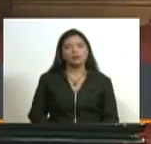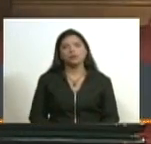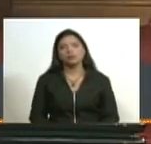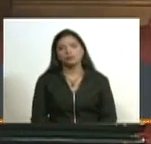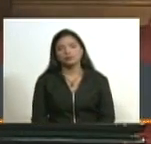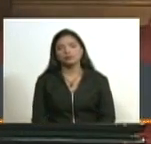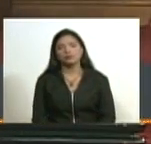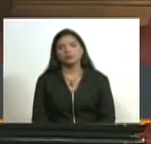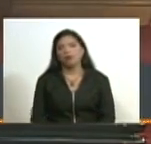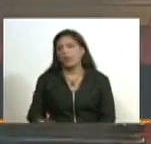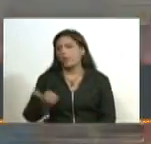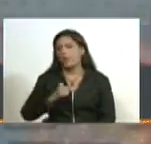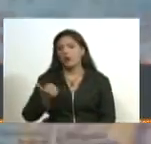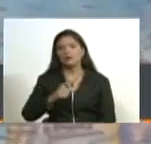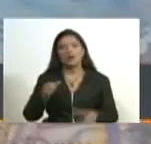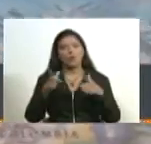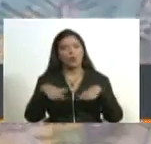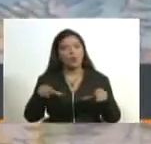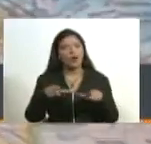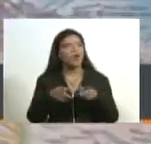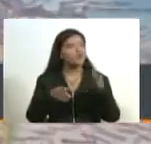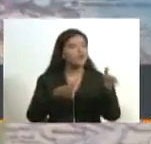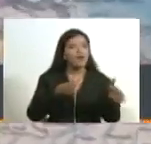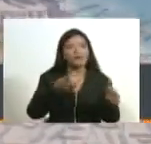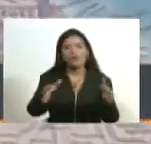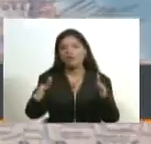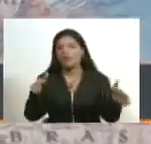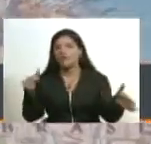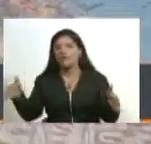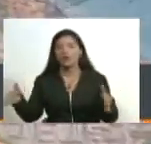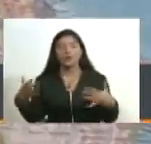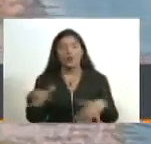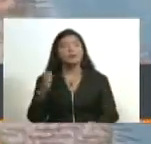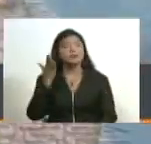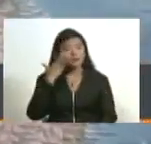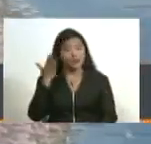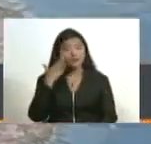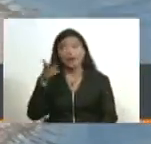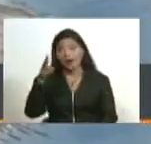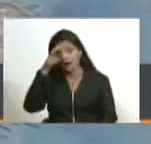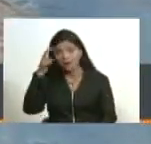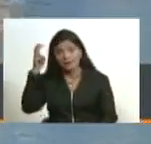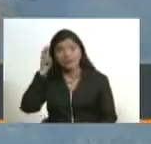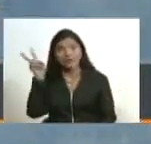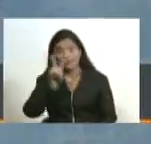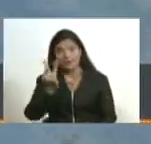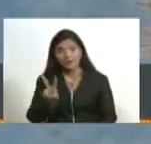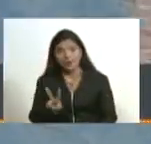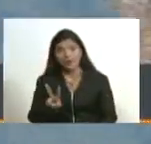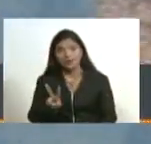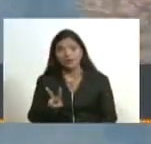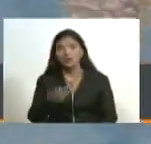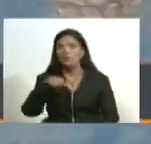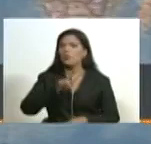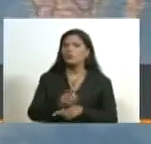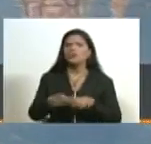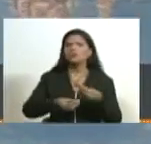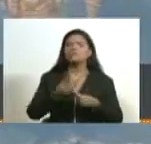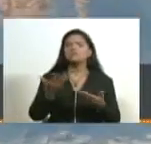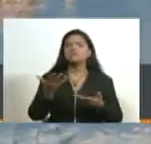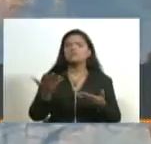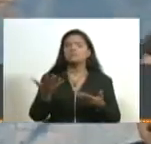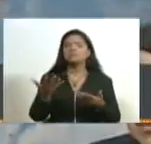En cualquier lugar donde ella pasó, que sabían que era la canciller venezolana, lo que hacía